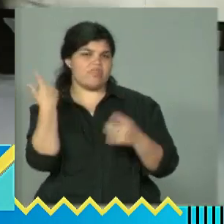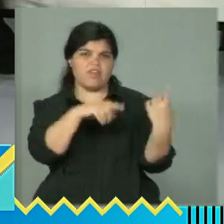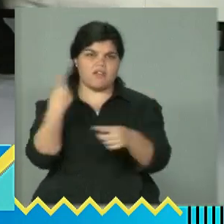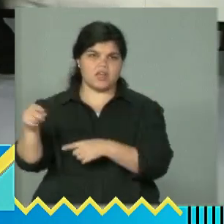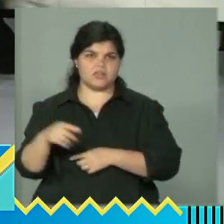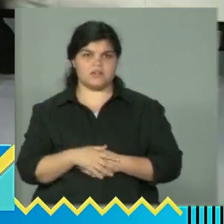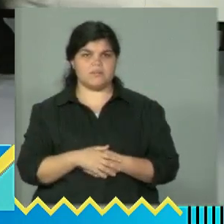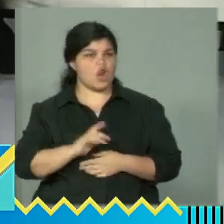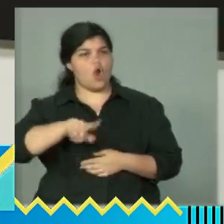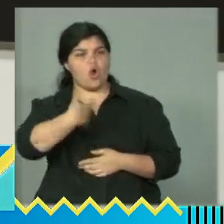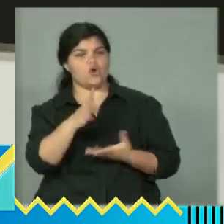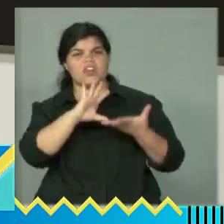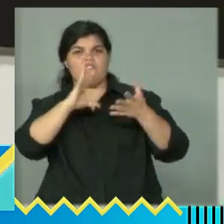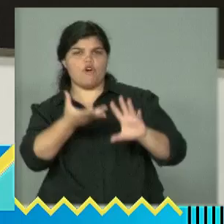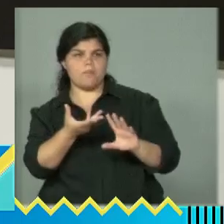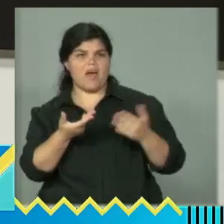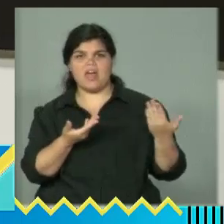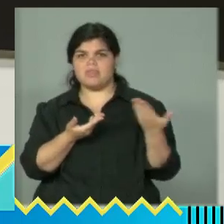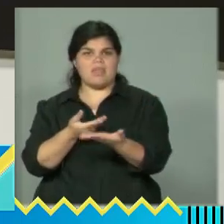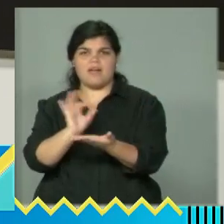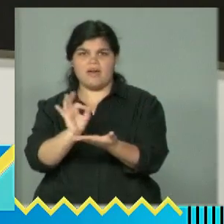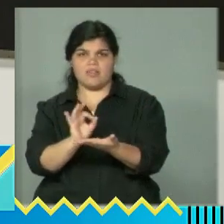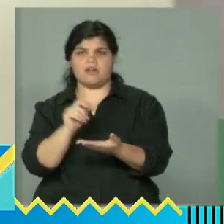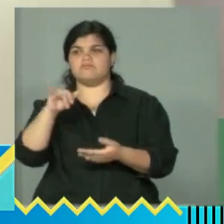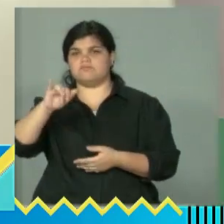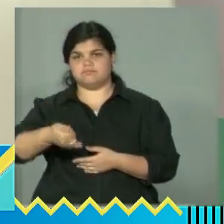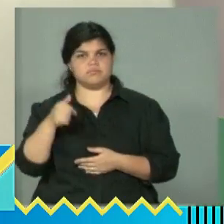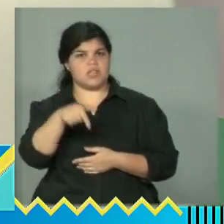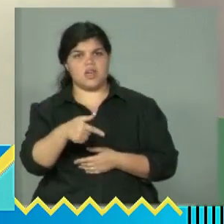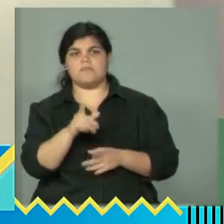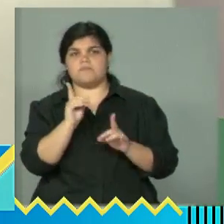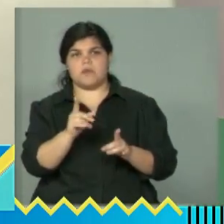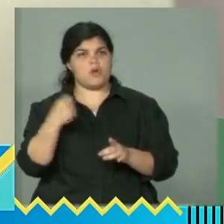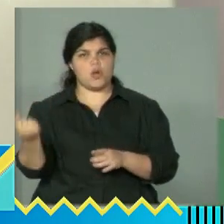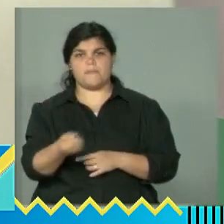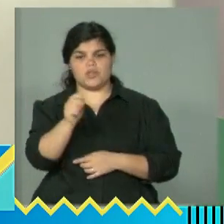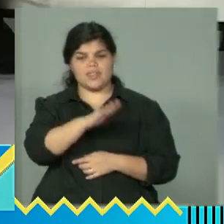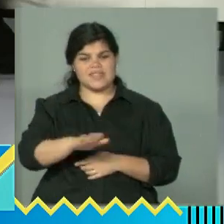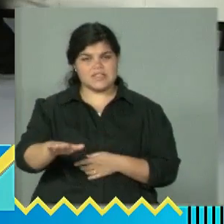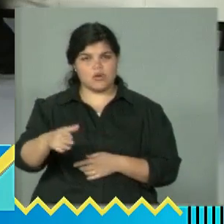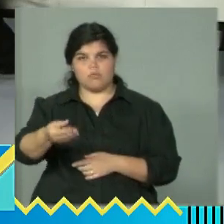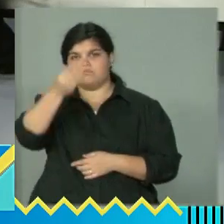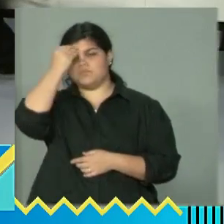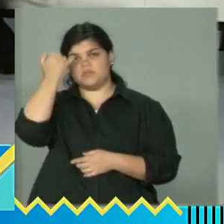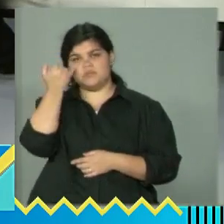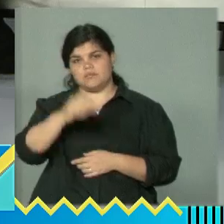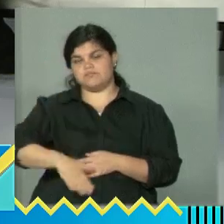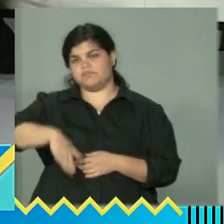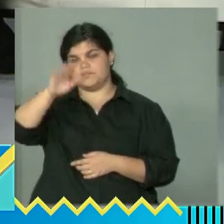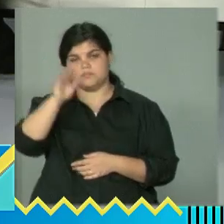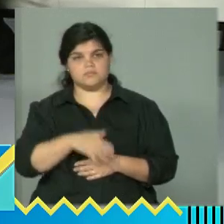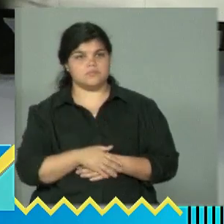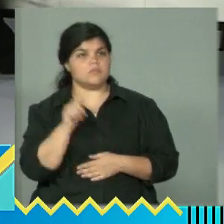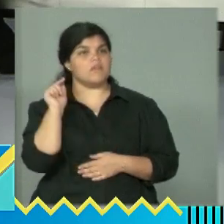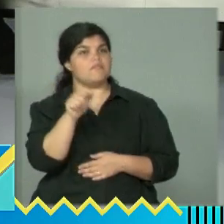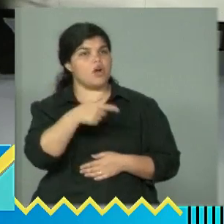se muestra esa otra posibilidad. Esa otra posibilidad. Por ahí pasa. Creo que por eso está bueno que desde chico se incorpore. Maxi, y desde el Liceo Agrícola, desde